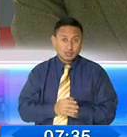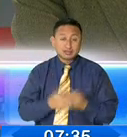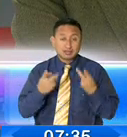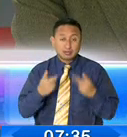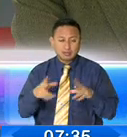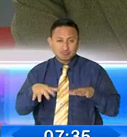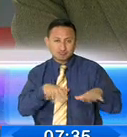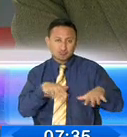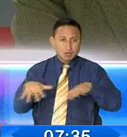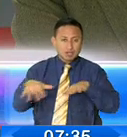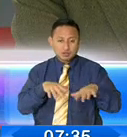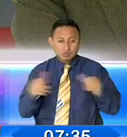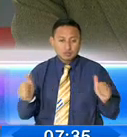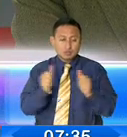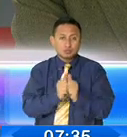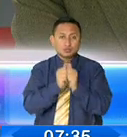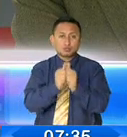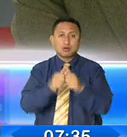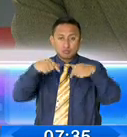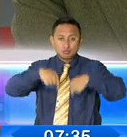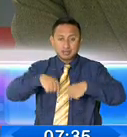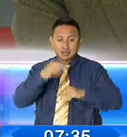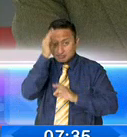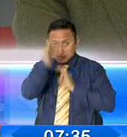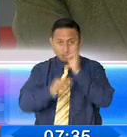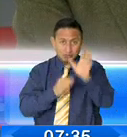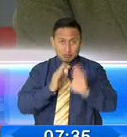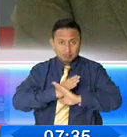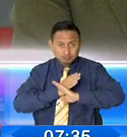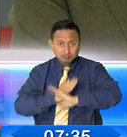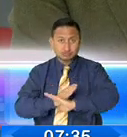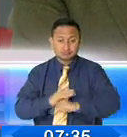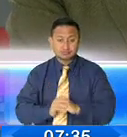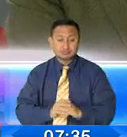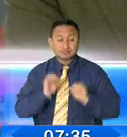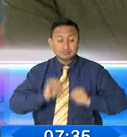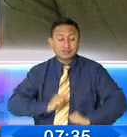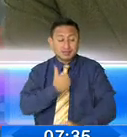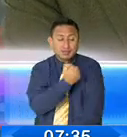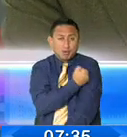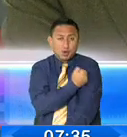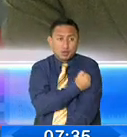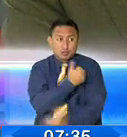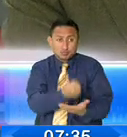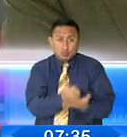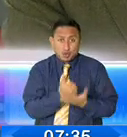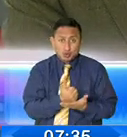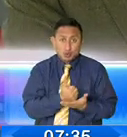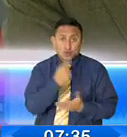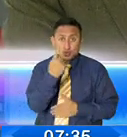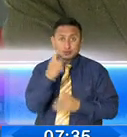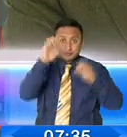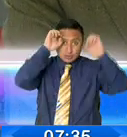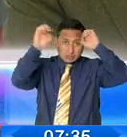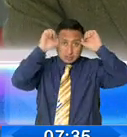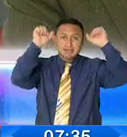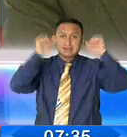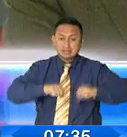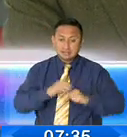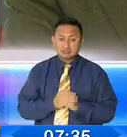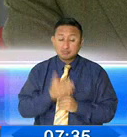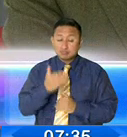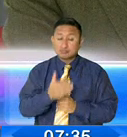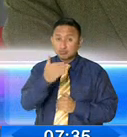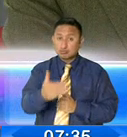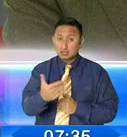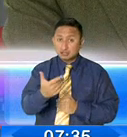acciones conjuntas para combatir esta pandemia. En definitiva, la vacunación es una de las estrategias, es la luz al final de un túnel